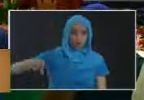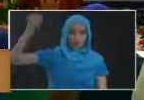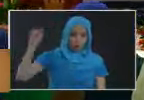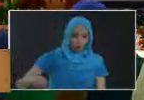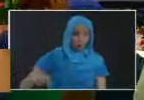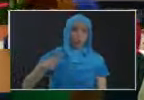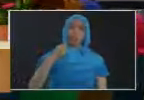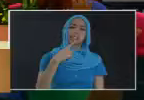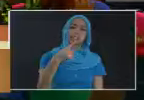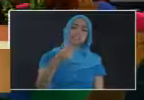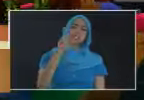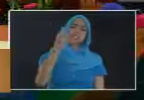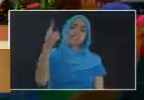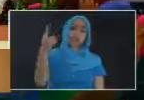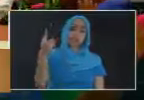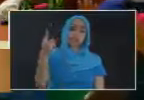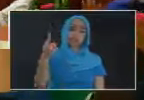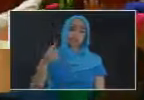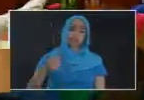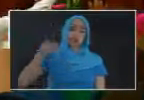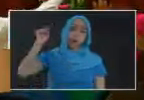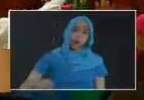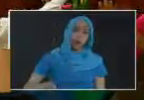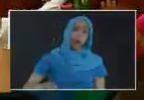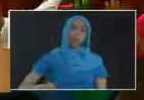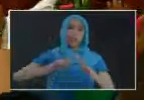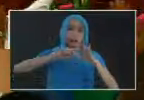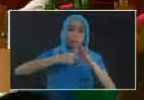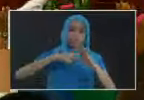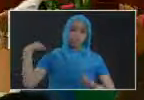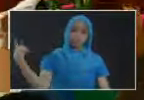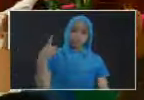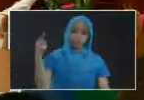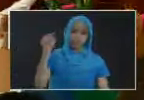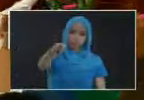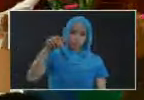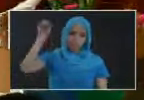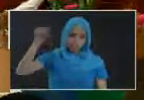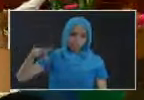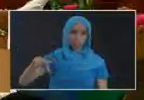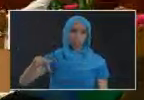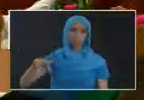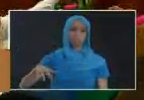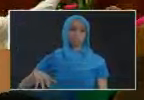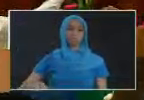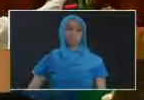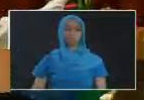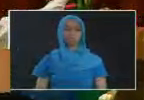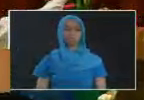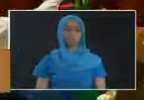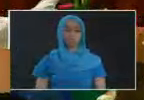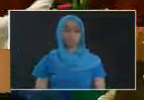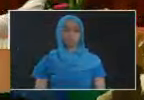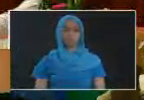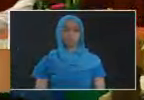Hoy te dice el Señor. Hoy principia tu bendición. Hoy ramama su